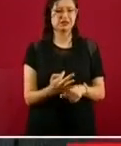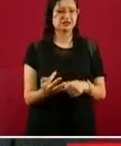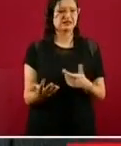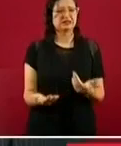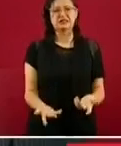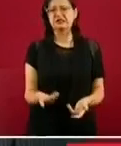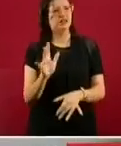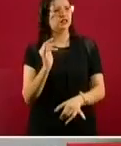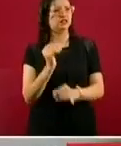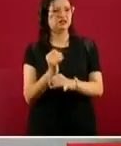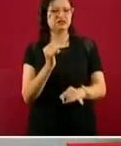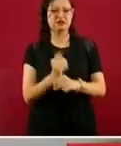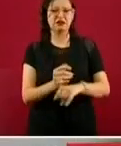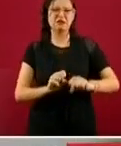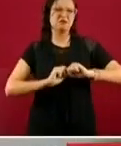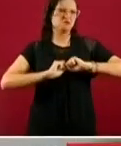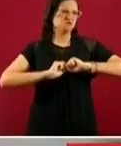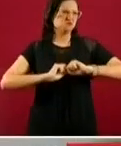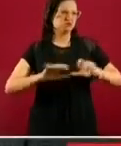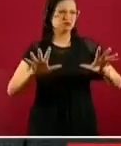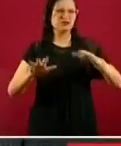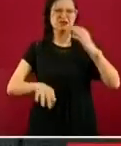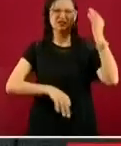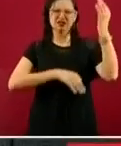en redes, desbordada,